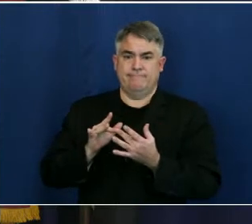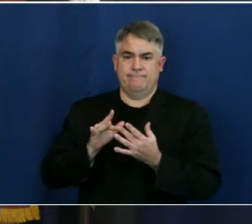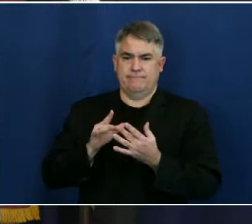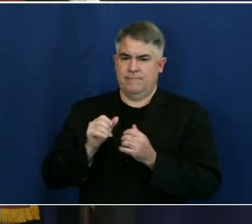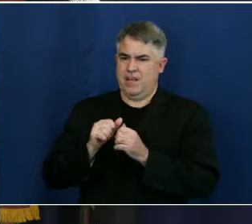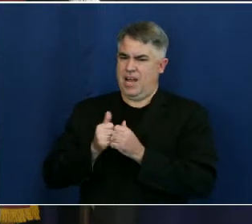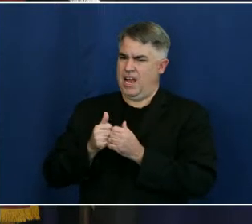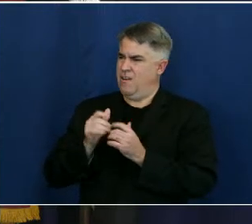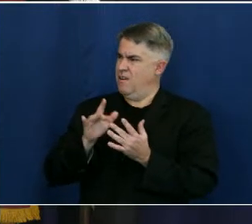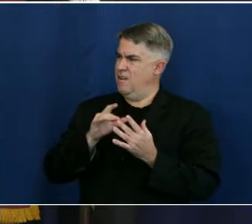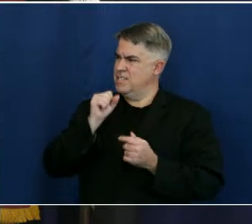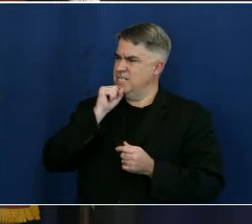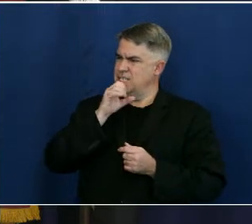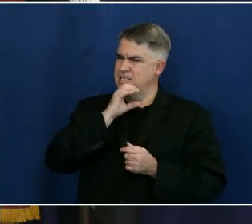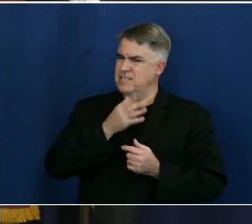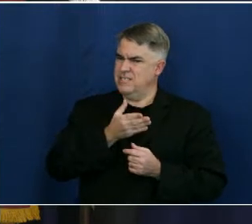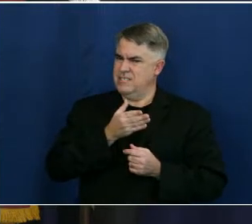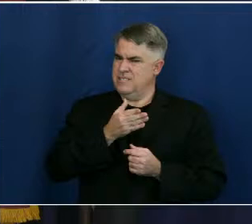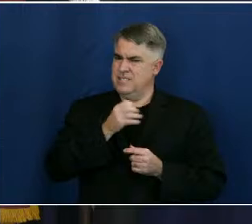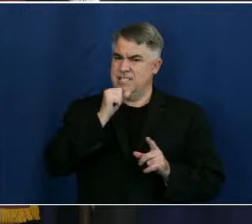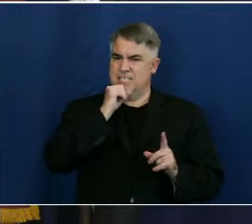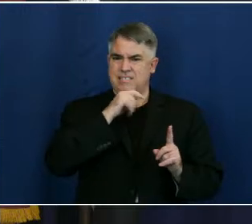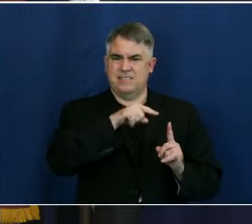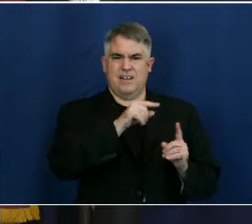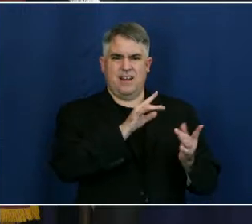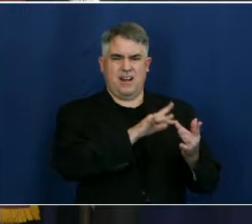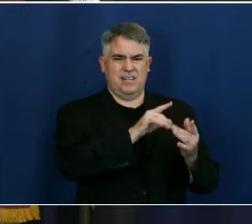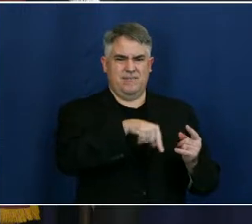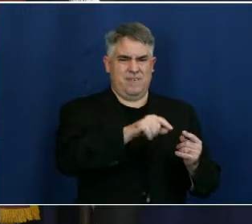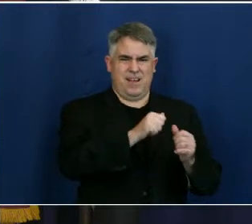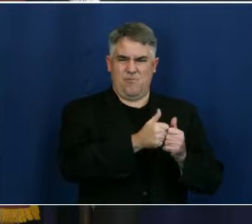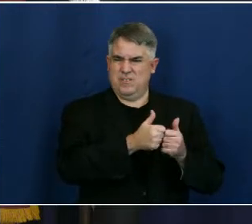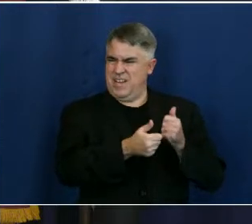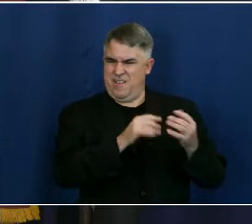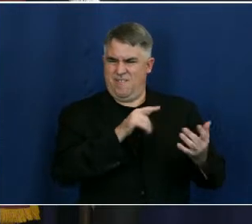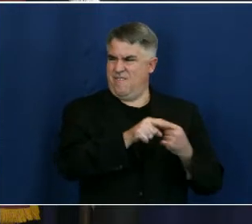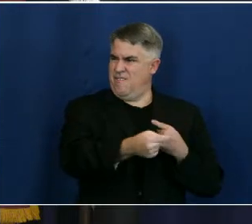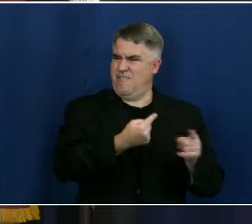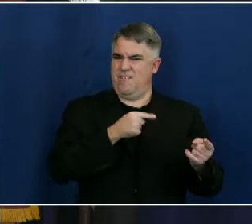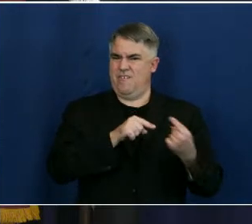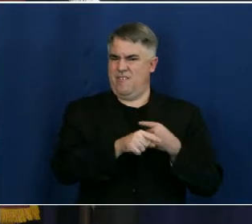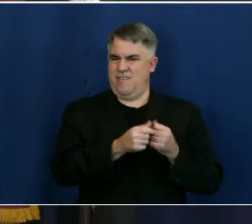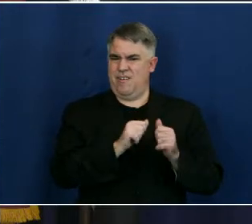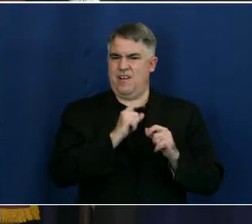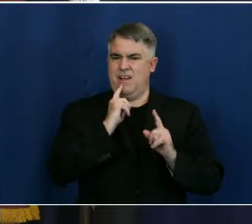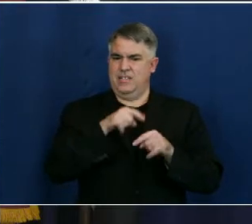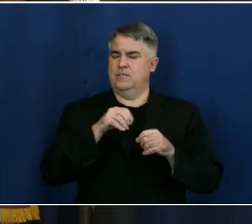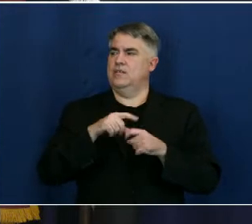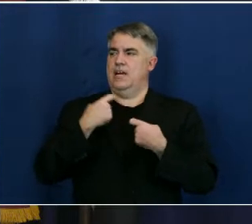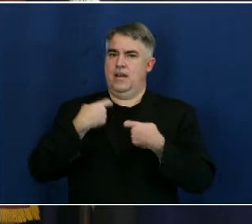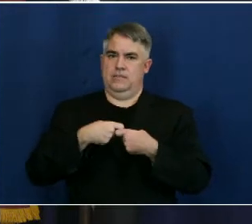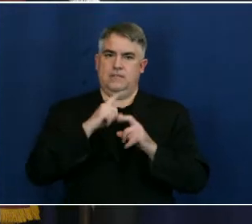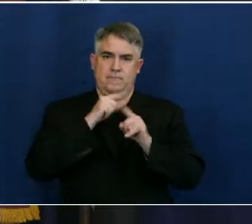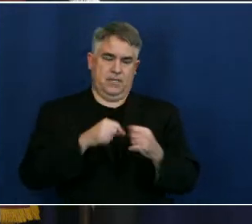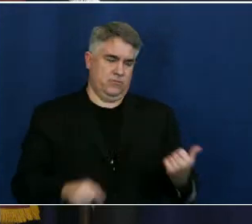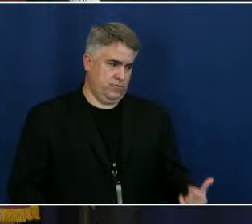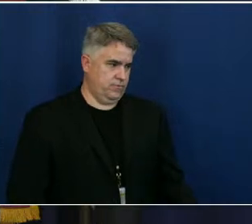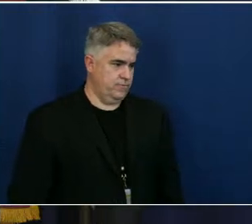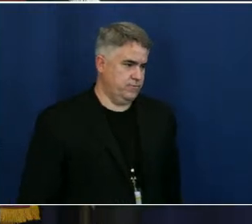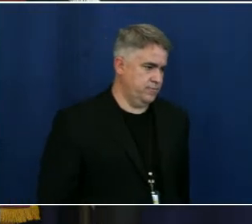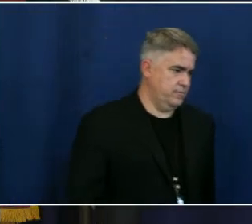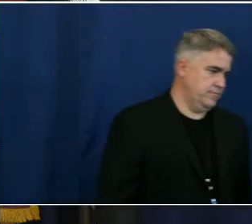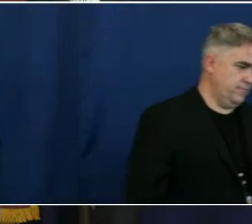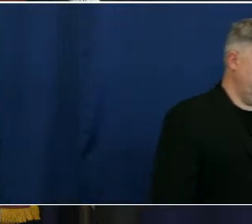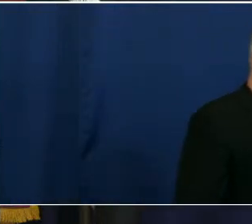elders have to reach out to them? Thank you very much. La primera pregunta es específicamente.